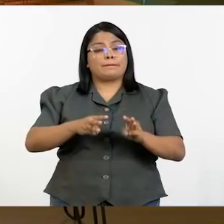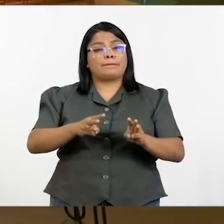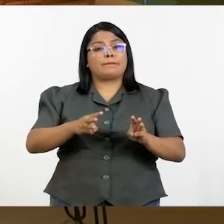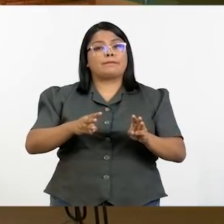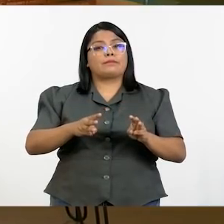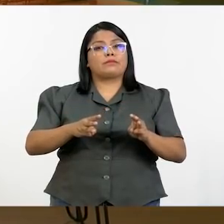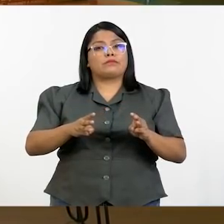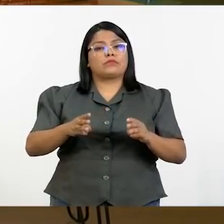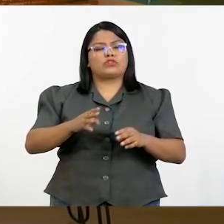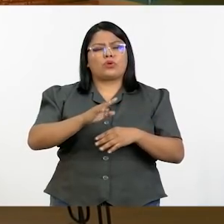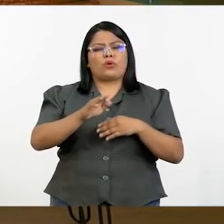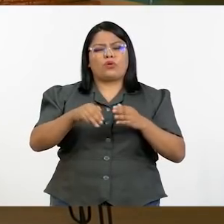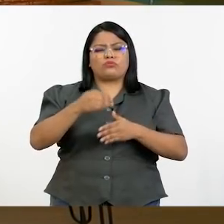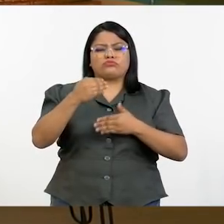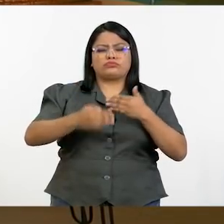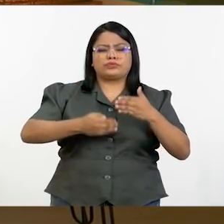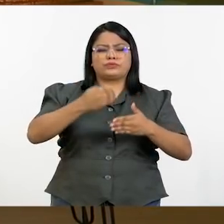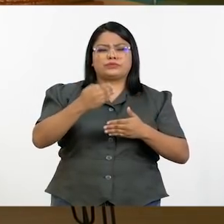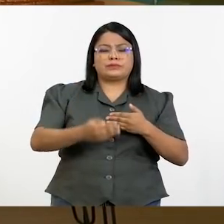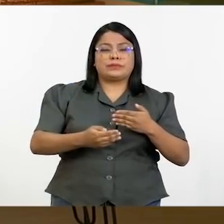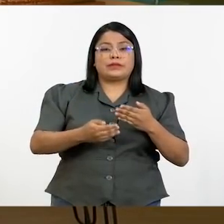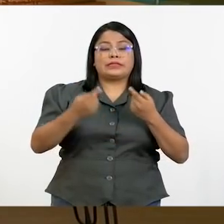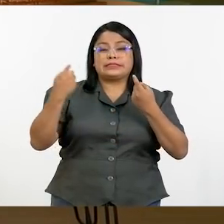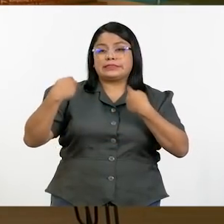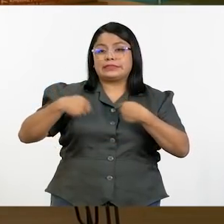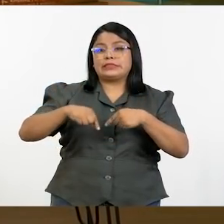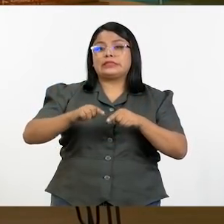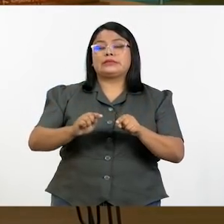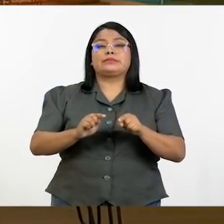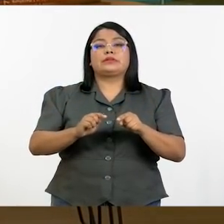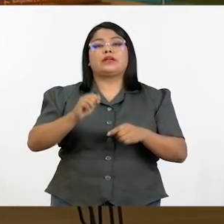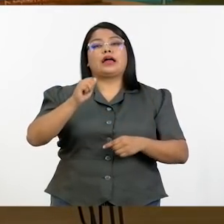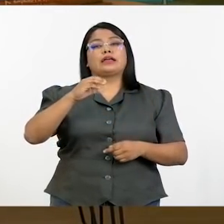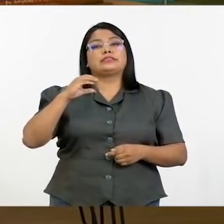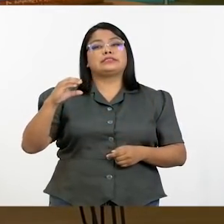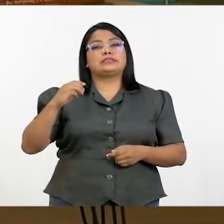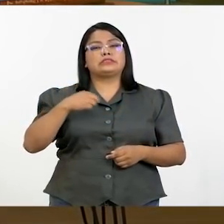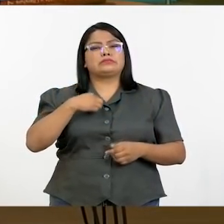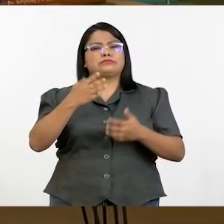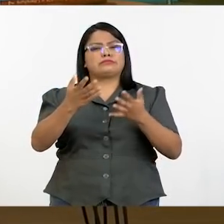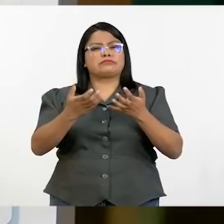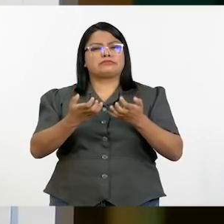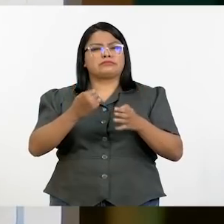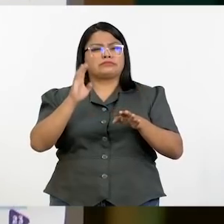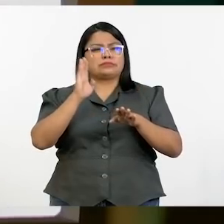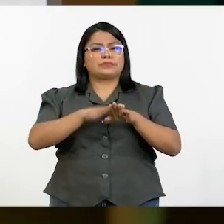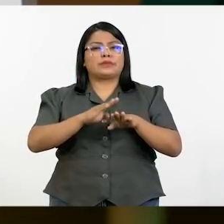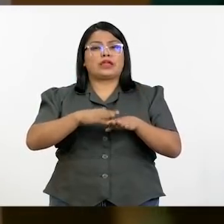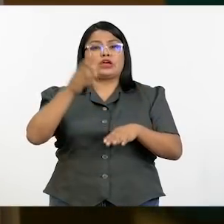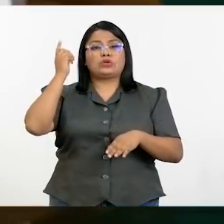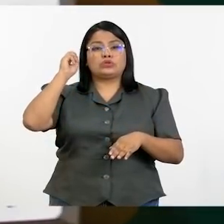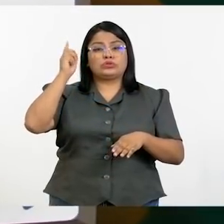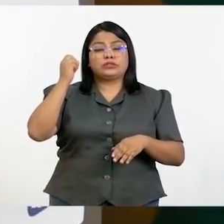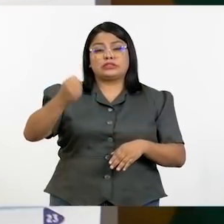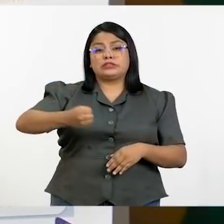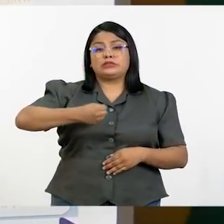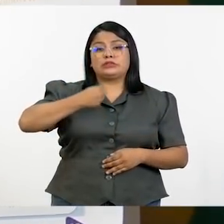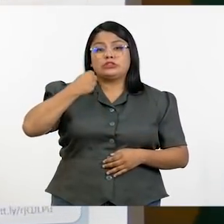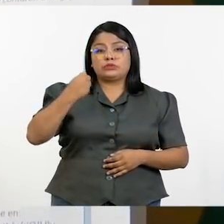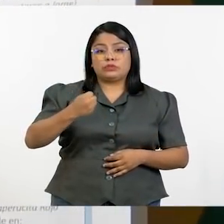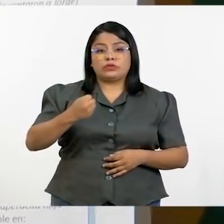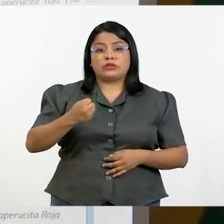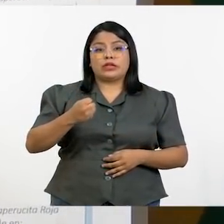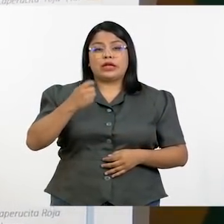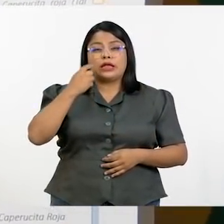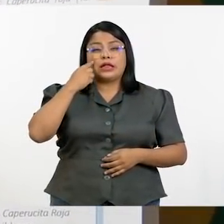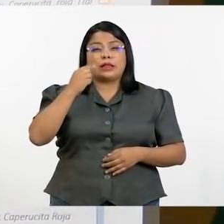metodológica para cada una de las etapas de la secuencia ACC, quiero decirle a los docentes que es muy importante